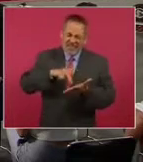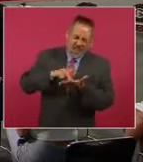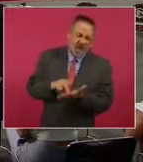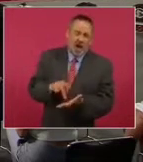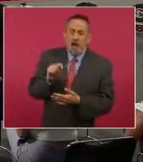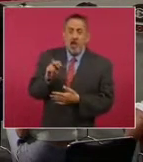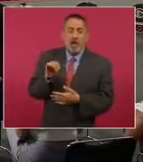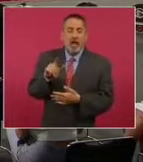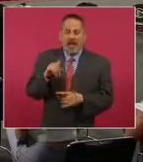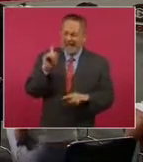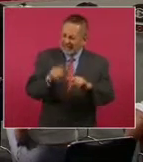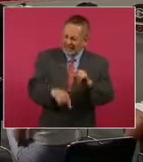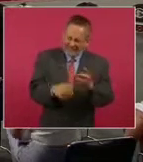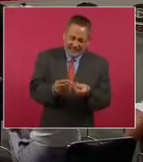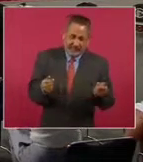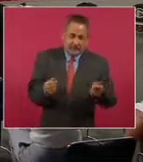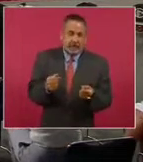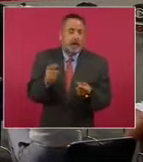y destruimos